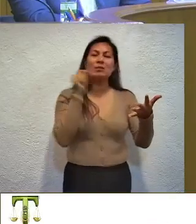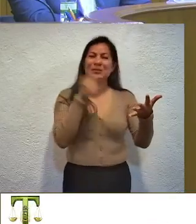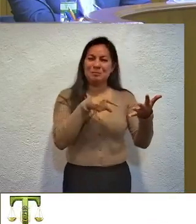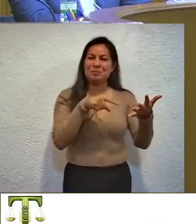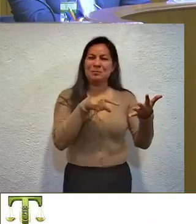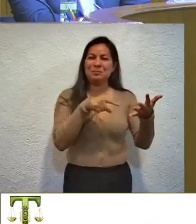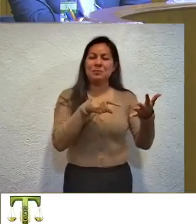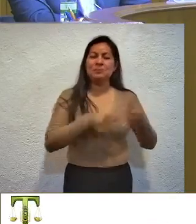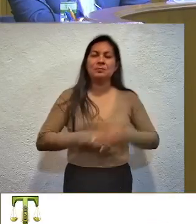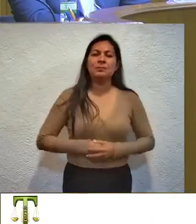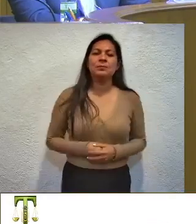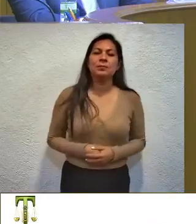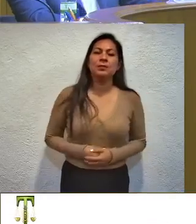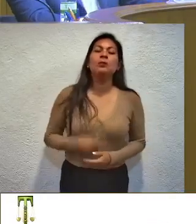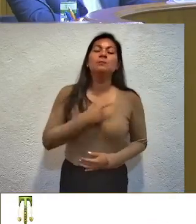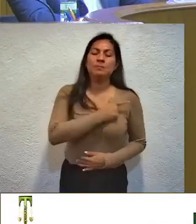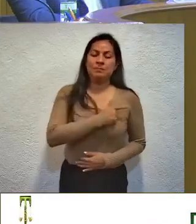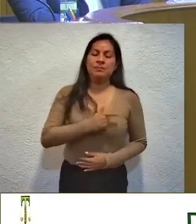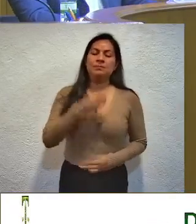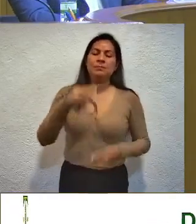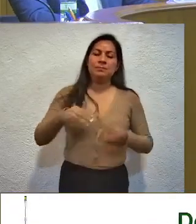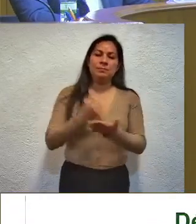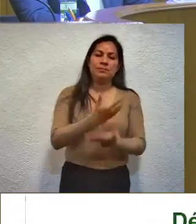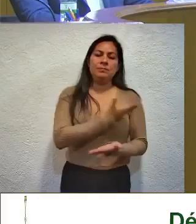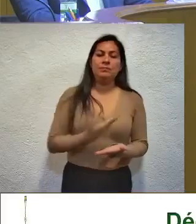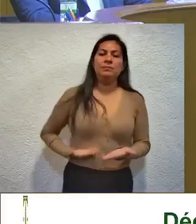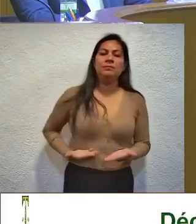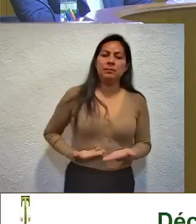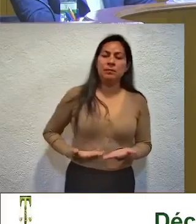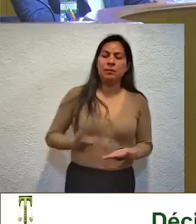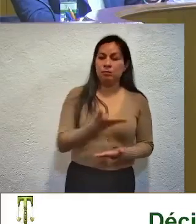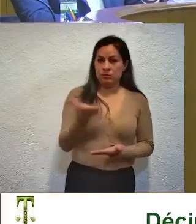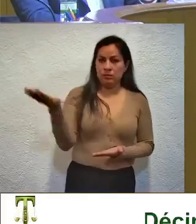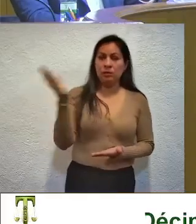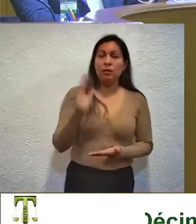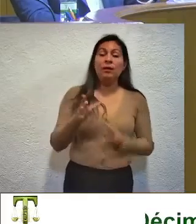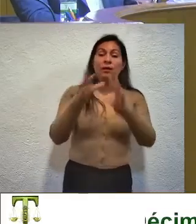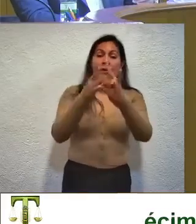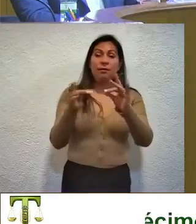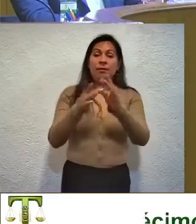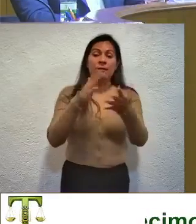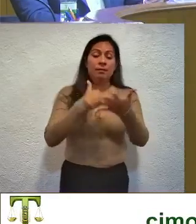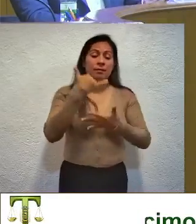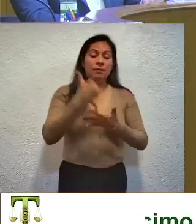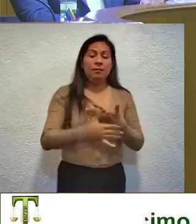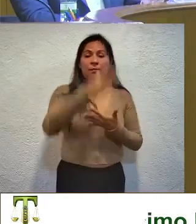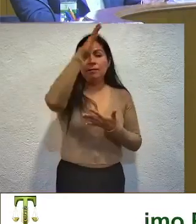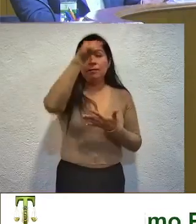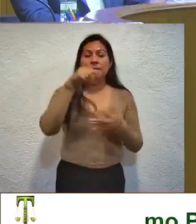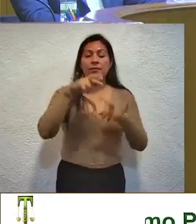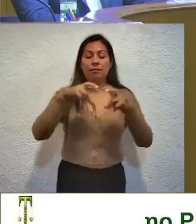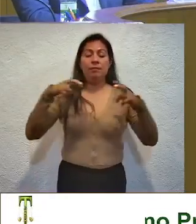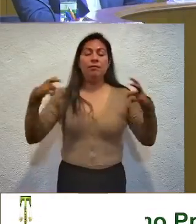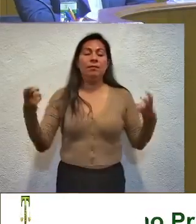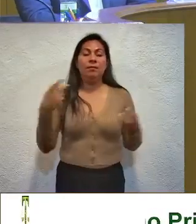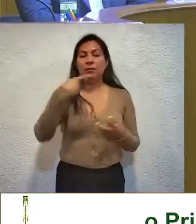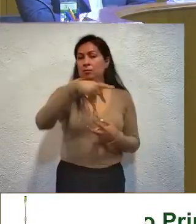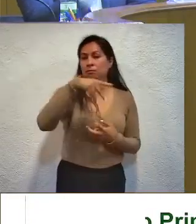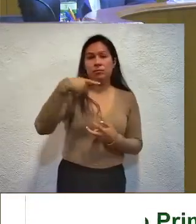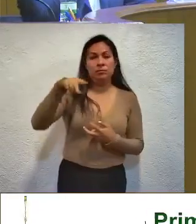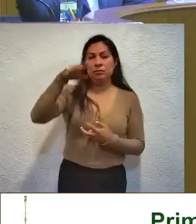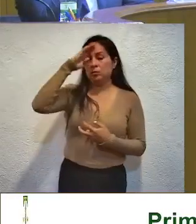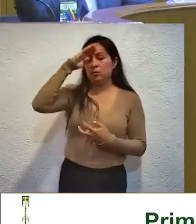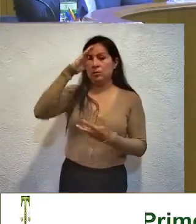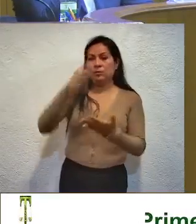correspondiente. Con gusto, magistrada presidenta, magistrados. Doy cuenta con el proyecto de acuerdo plenario que pone a su consideración